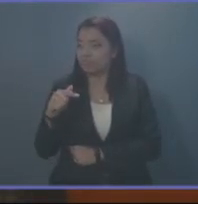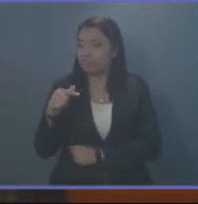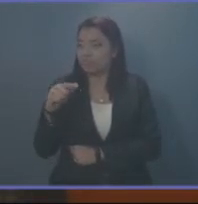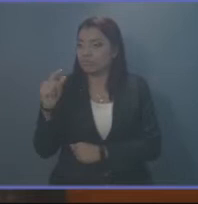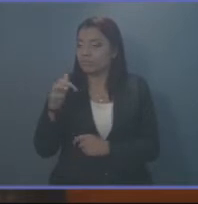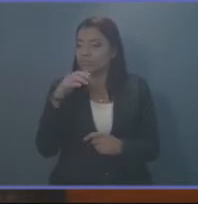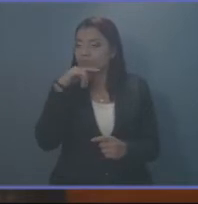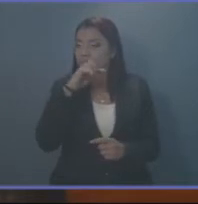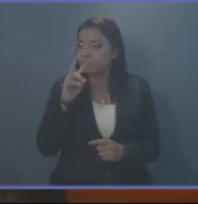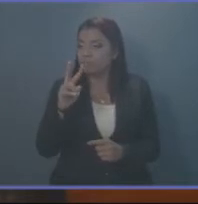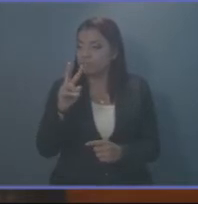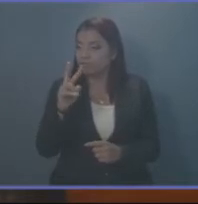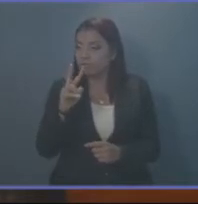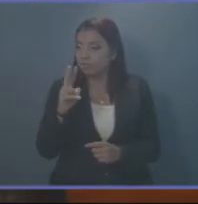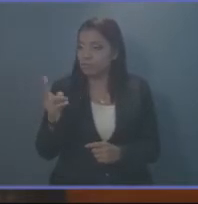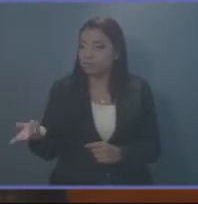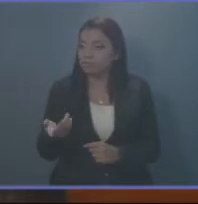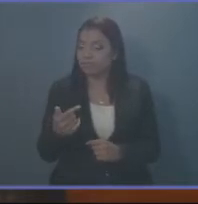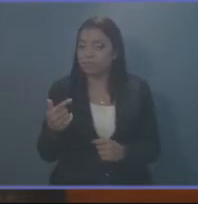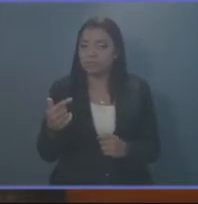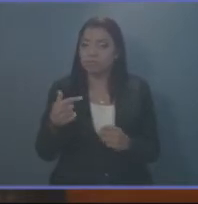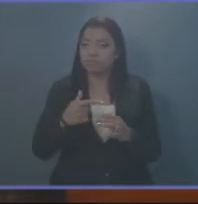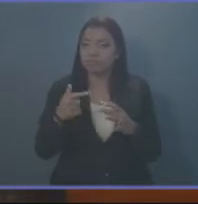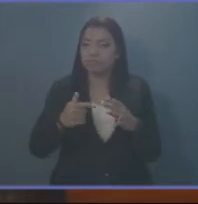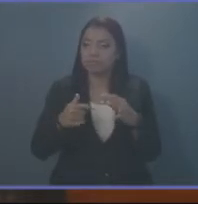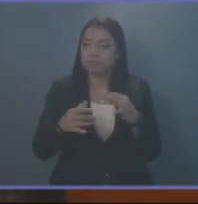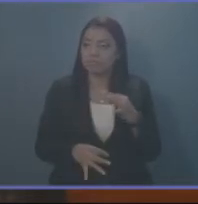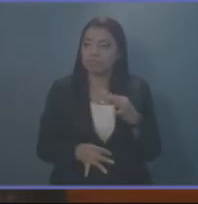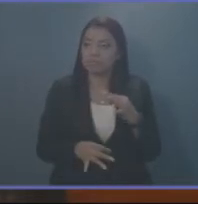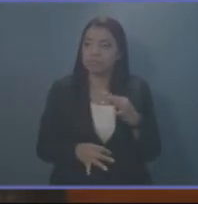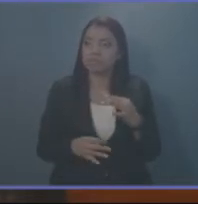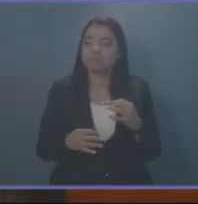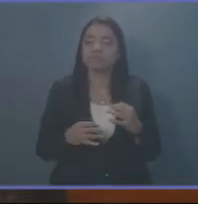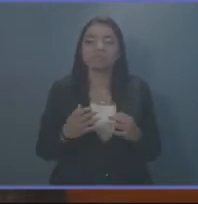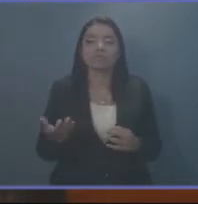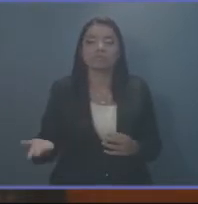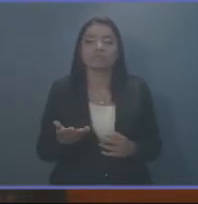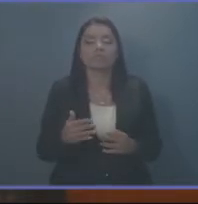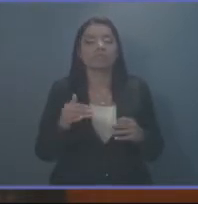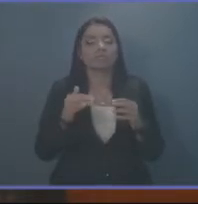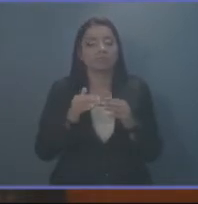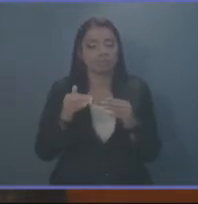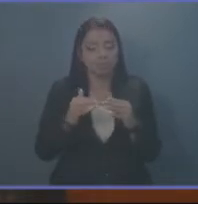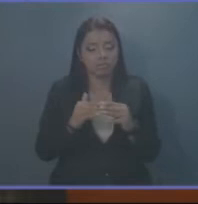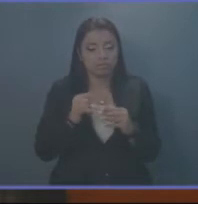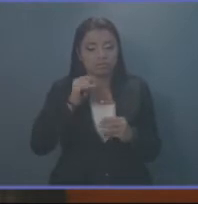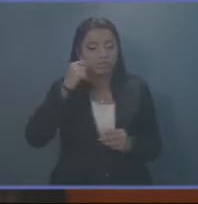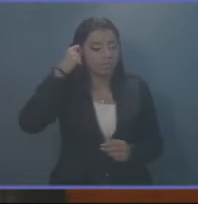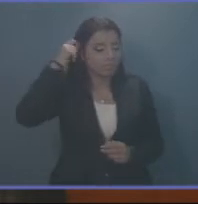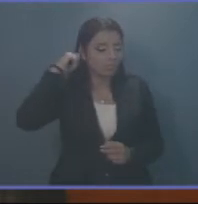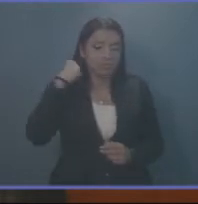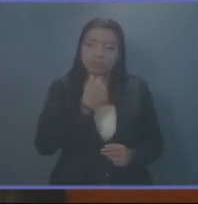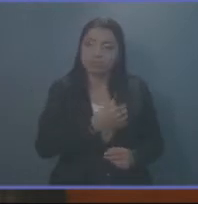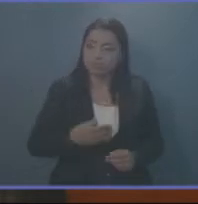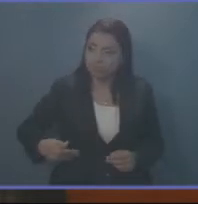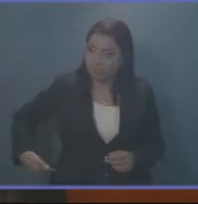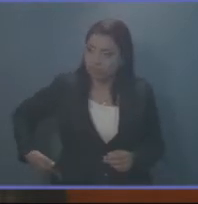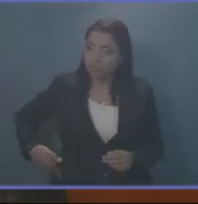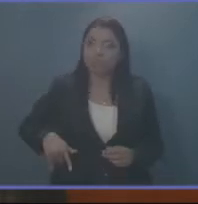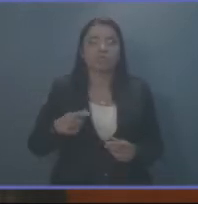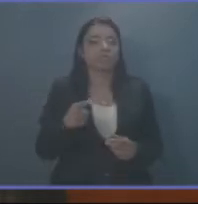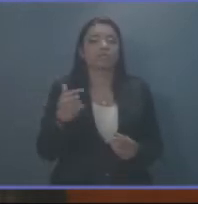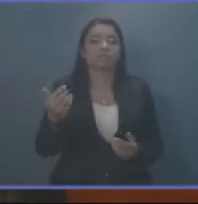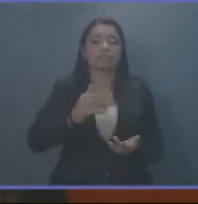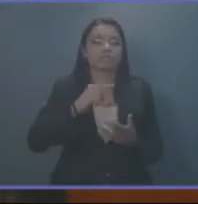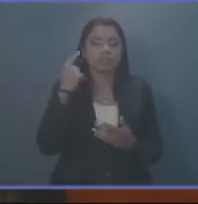del FMLN. Y la ley habla también de que tiene que tener un presidente, el cual es